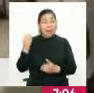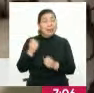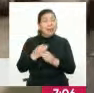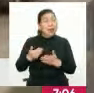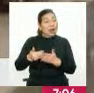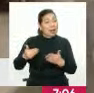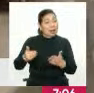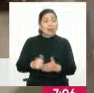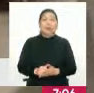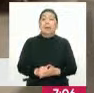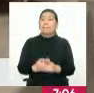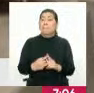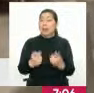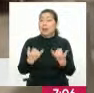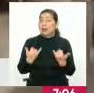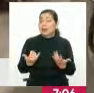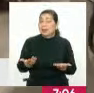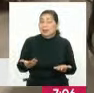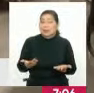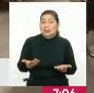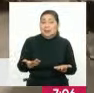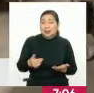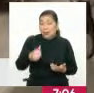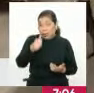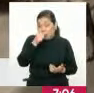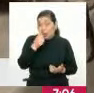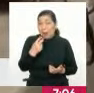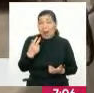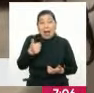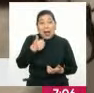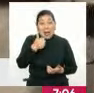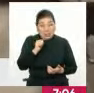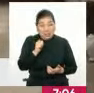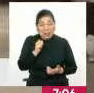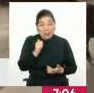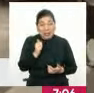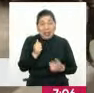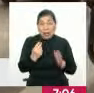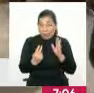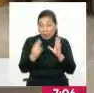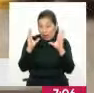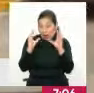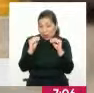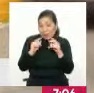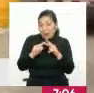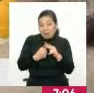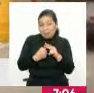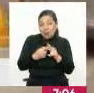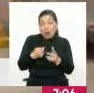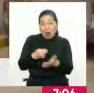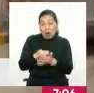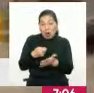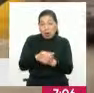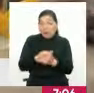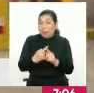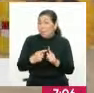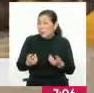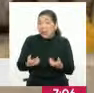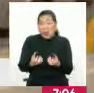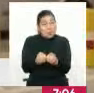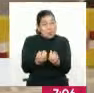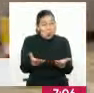anterior atrás que este domingo 23, o sea, ayer a la medianoche iba a iniciar el cobro del peaje, pero hay